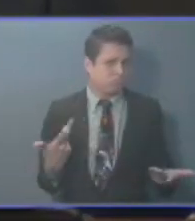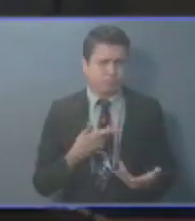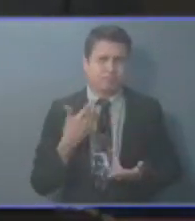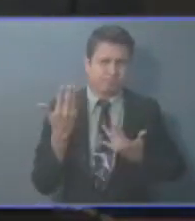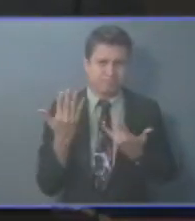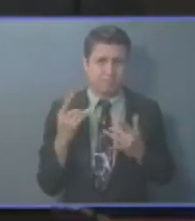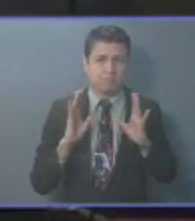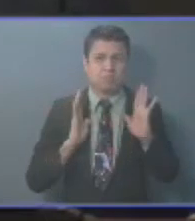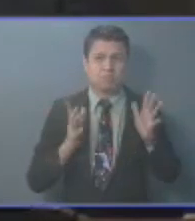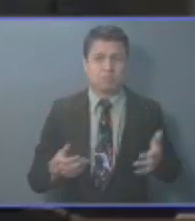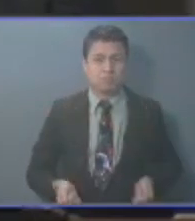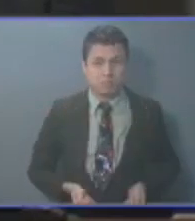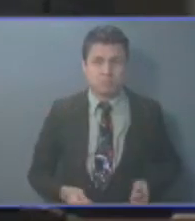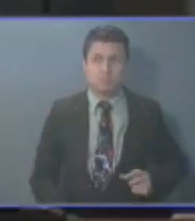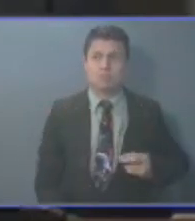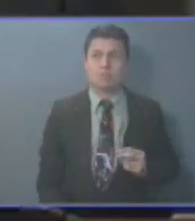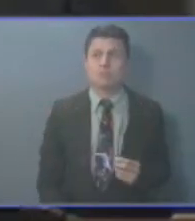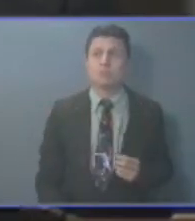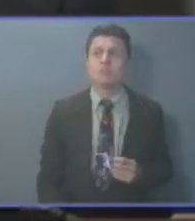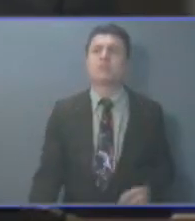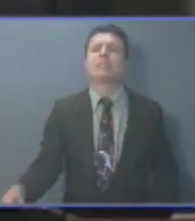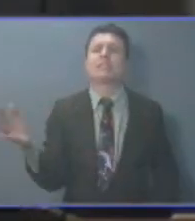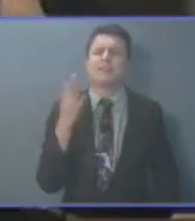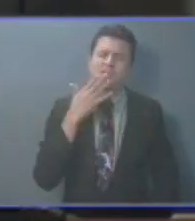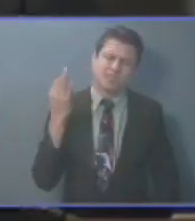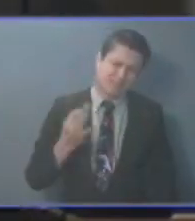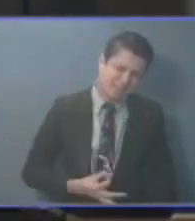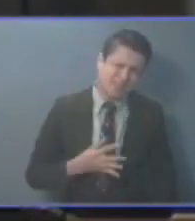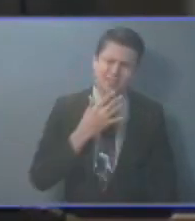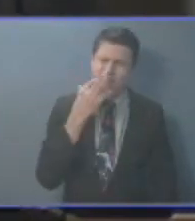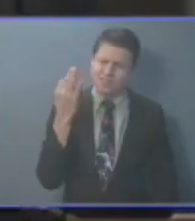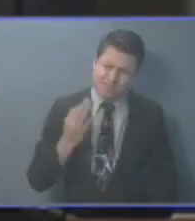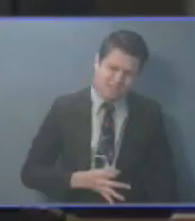esperaríamos que el gobierno realmente